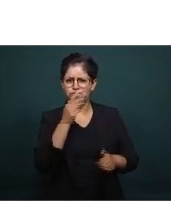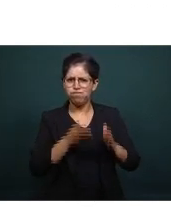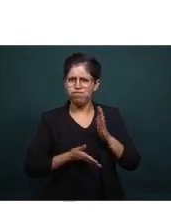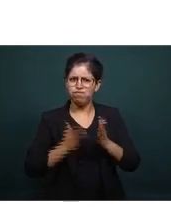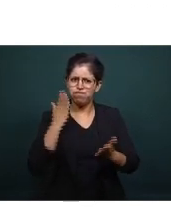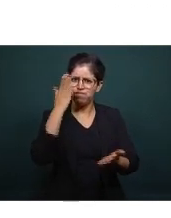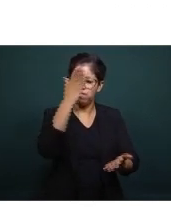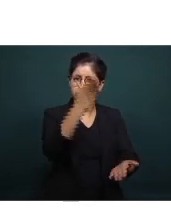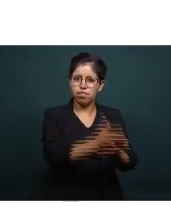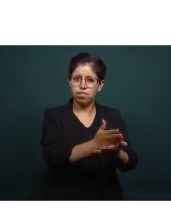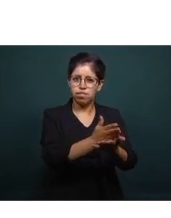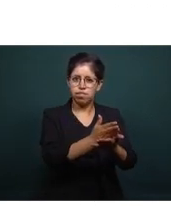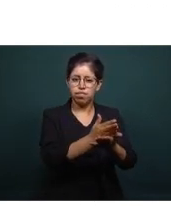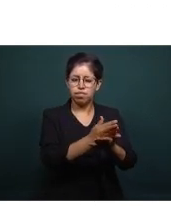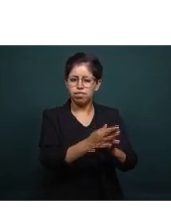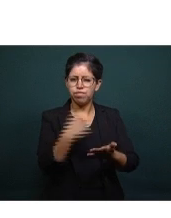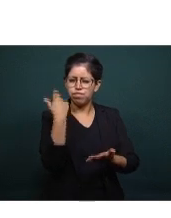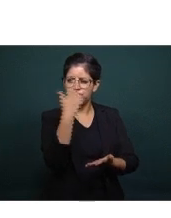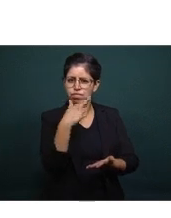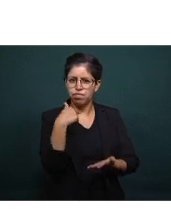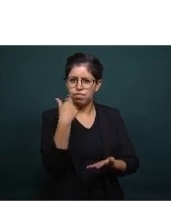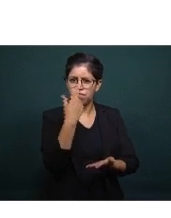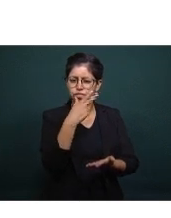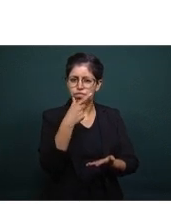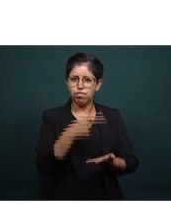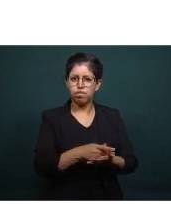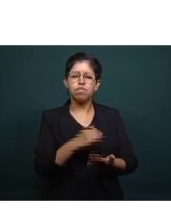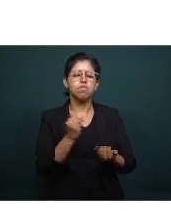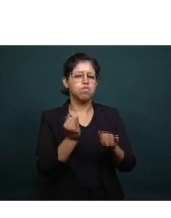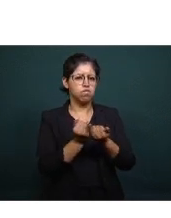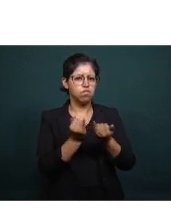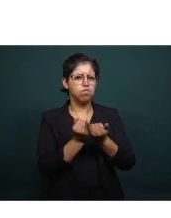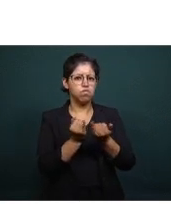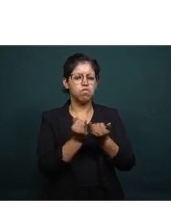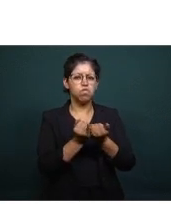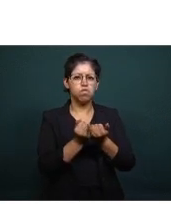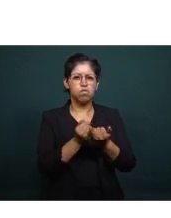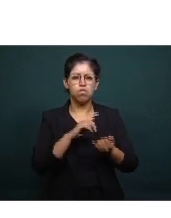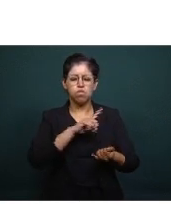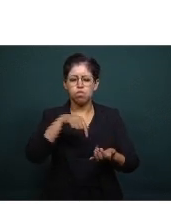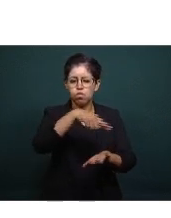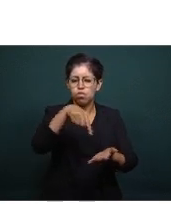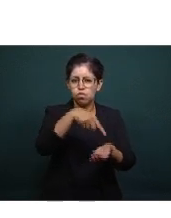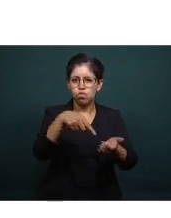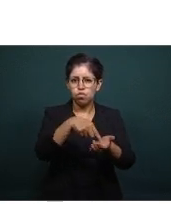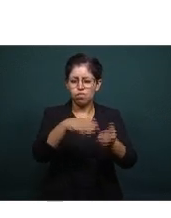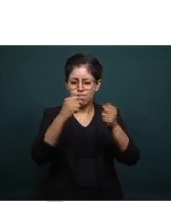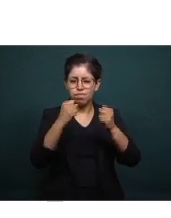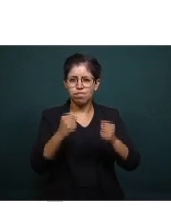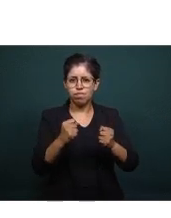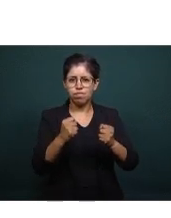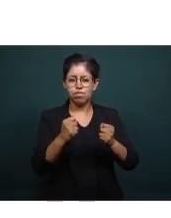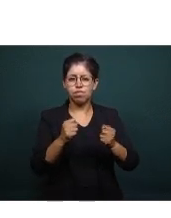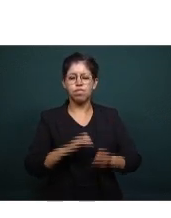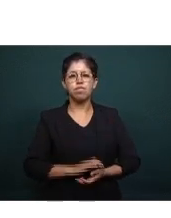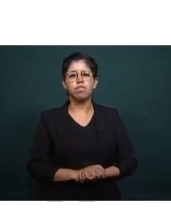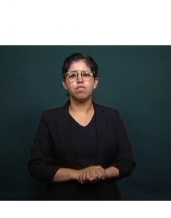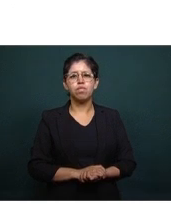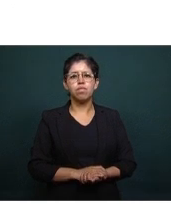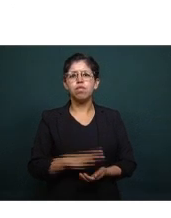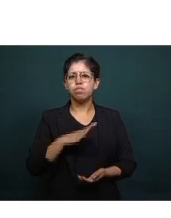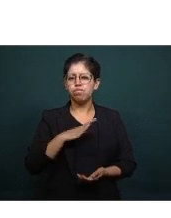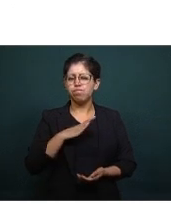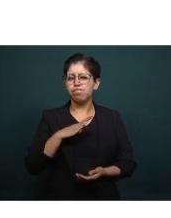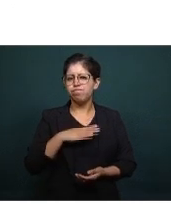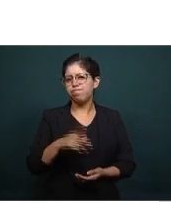puedan ir a hacer el despliegue en tierra y establecer corredores seguros, que es el punto número 4, donde participan las